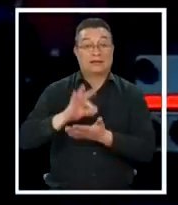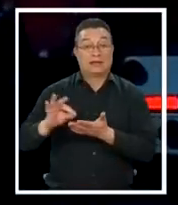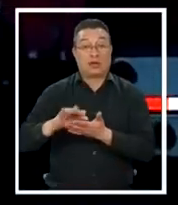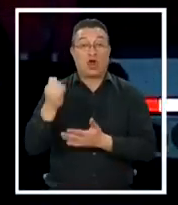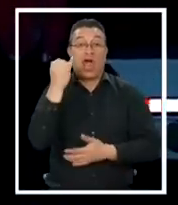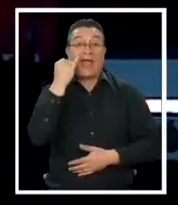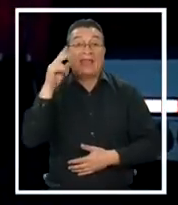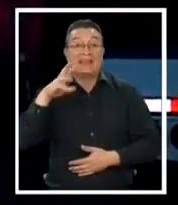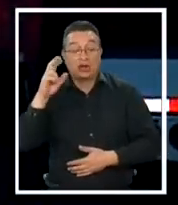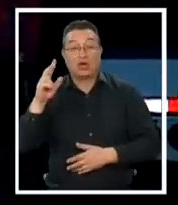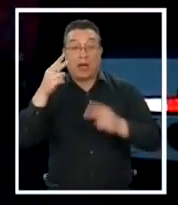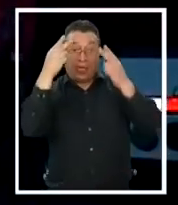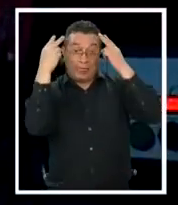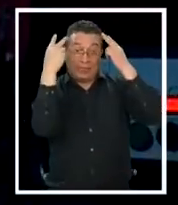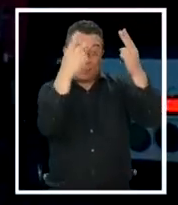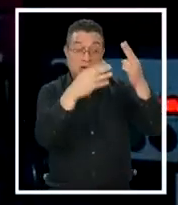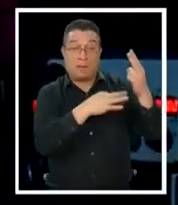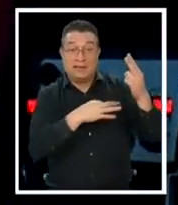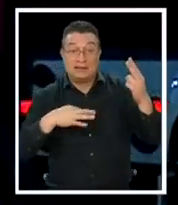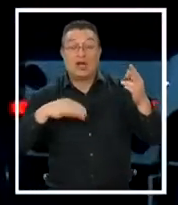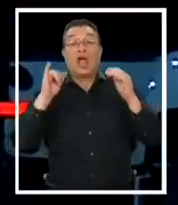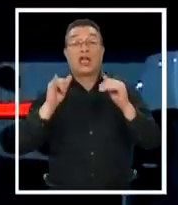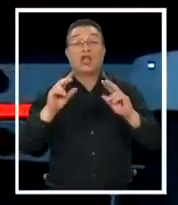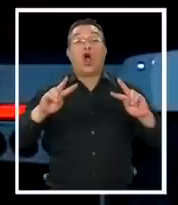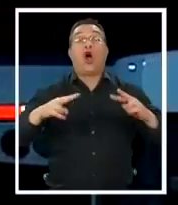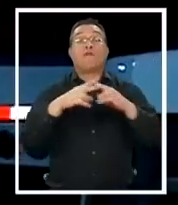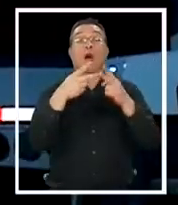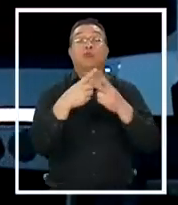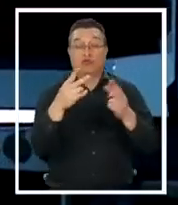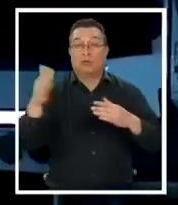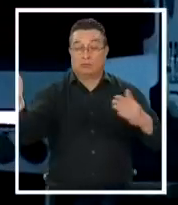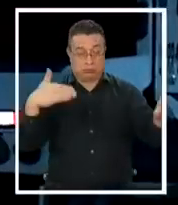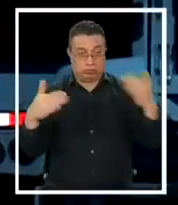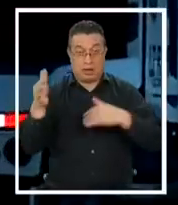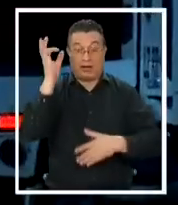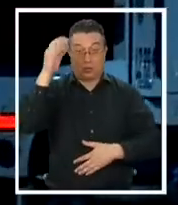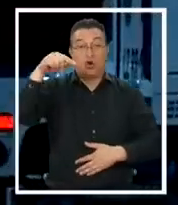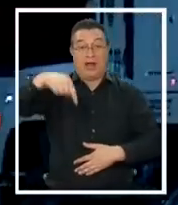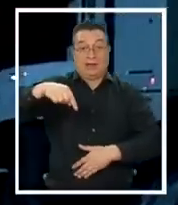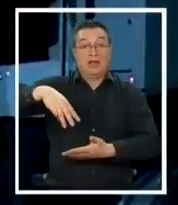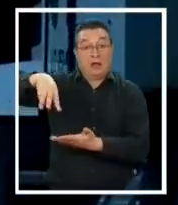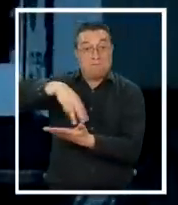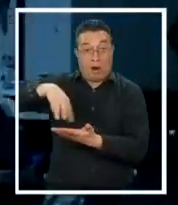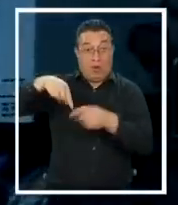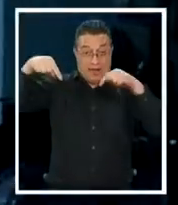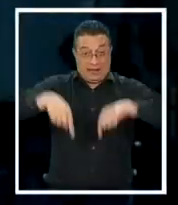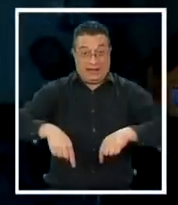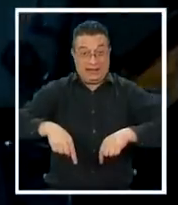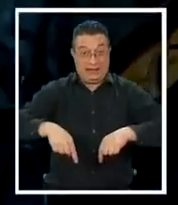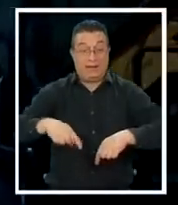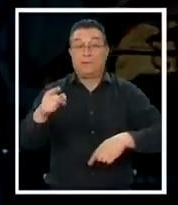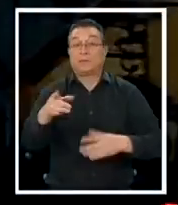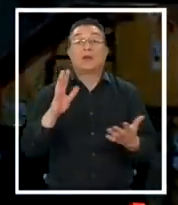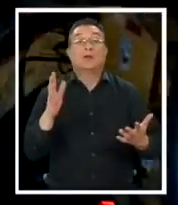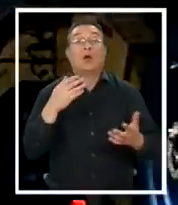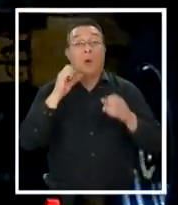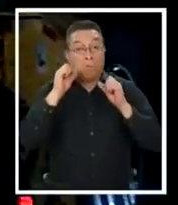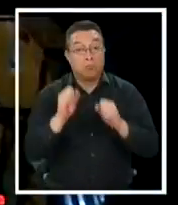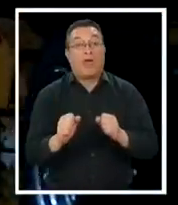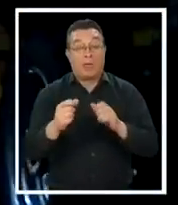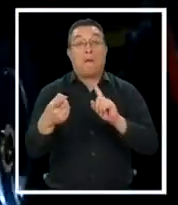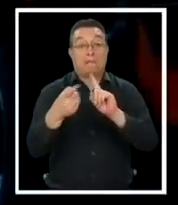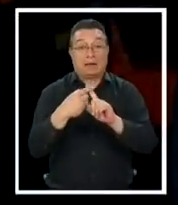Interior, Transportes y Obras Públicas, una reunión que se va a realizar acá en la región del Maule y donde no se descarta